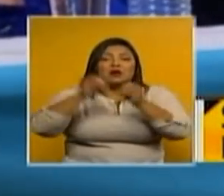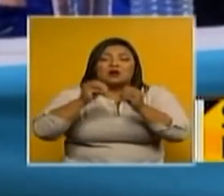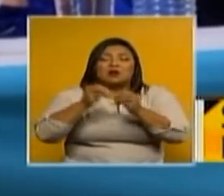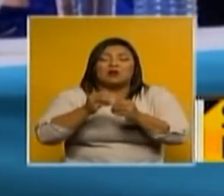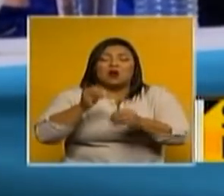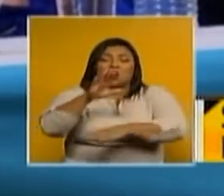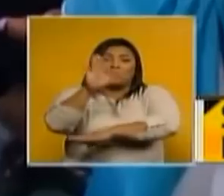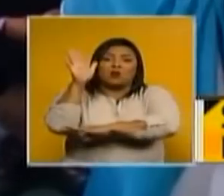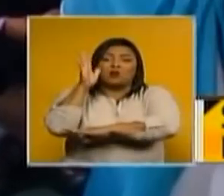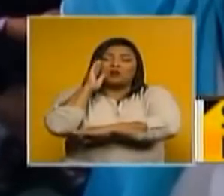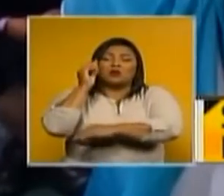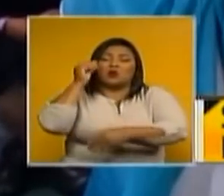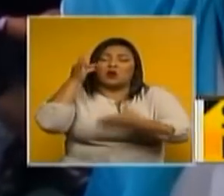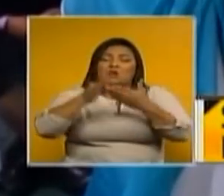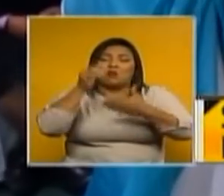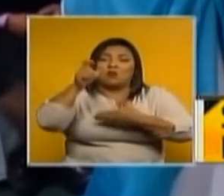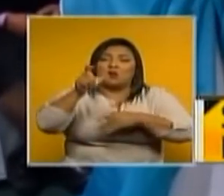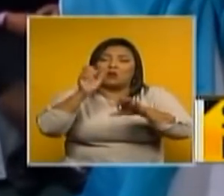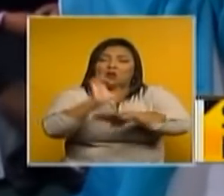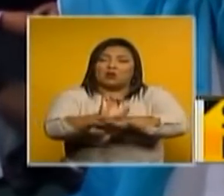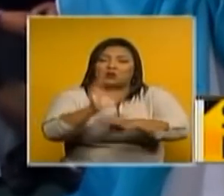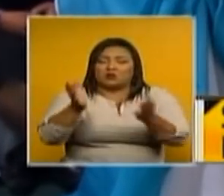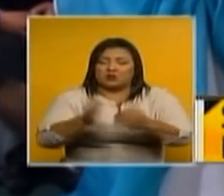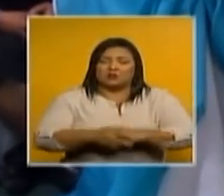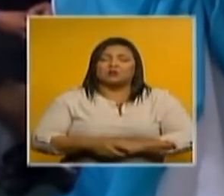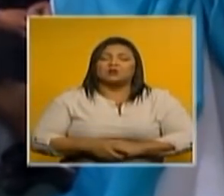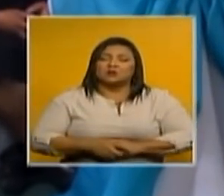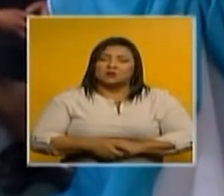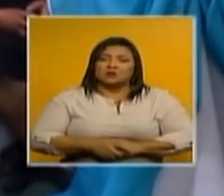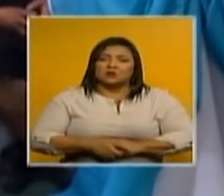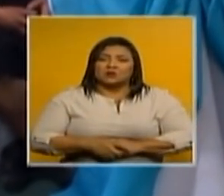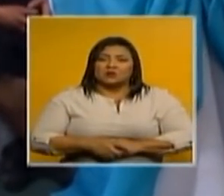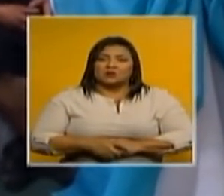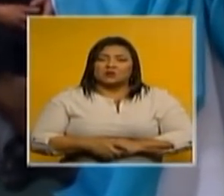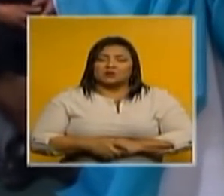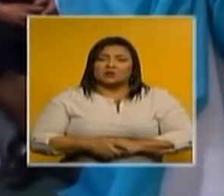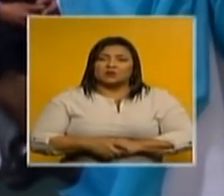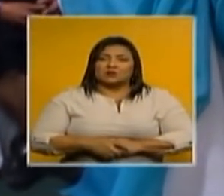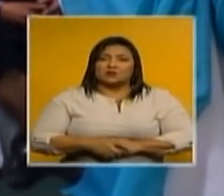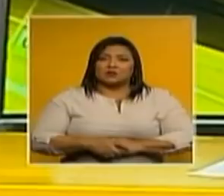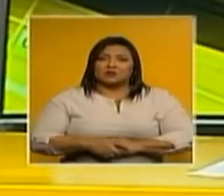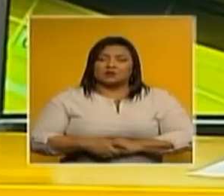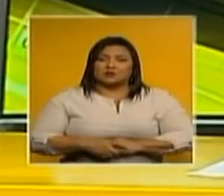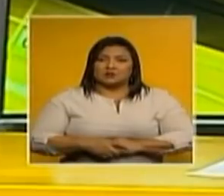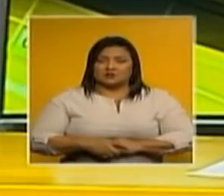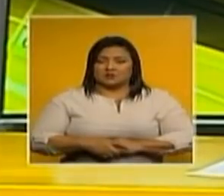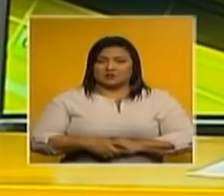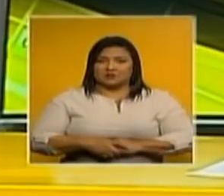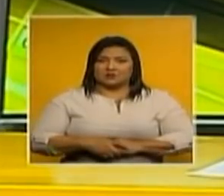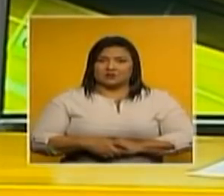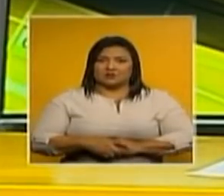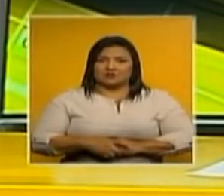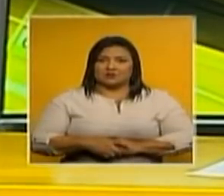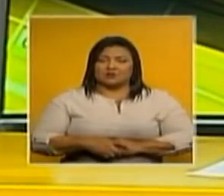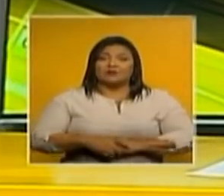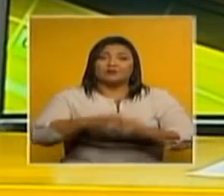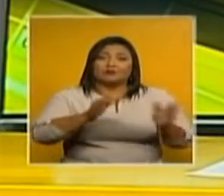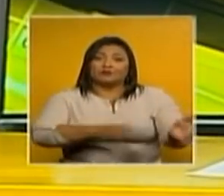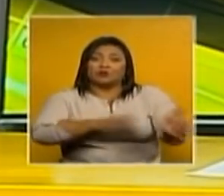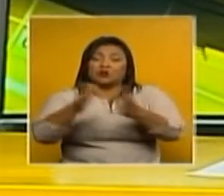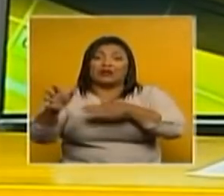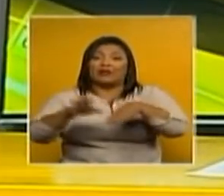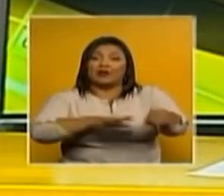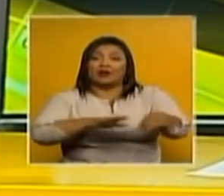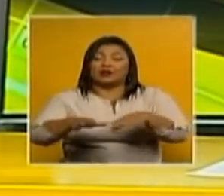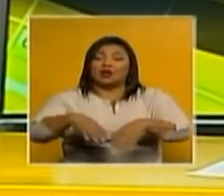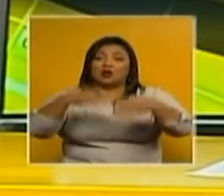de su compromiso con el pueblo ecuatoriano, informó Alba Herráez, Elizalde, Noticiero 1. Y otra de las